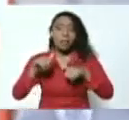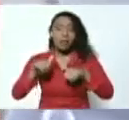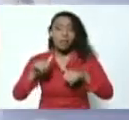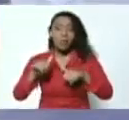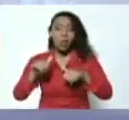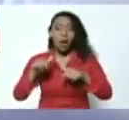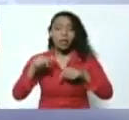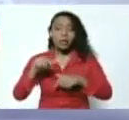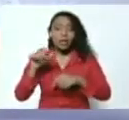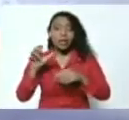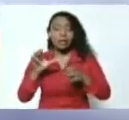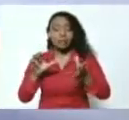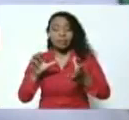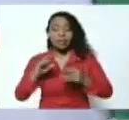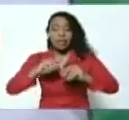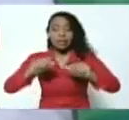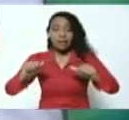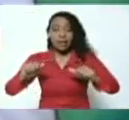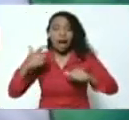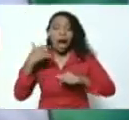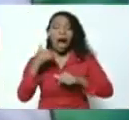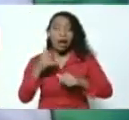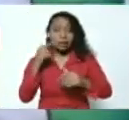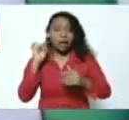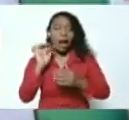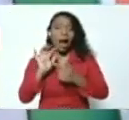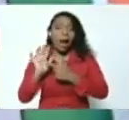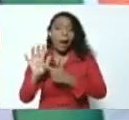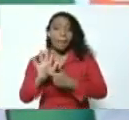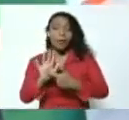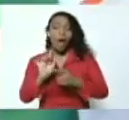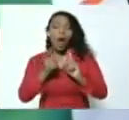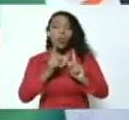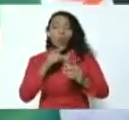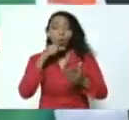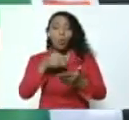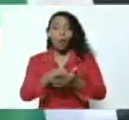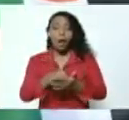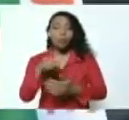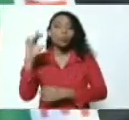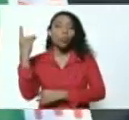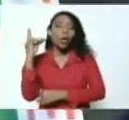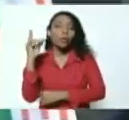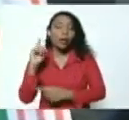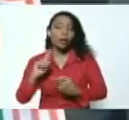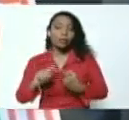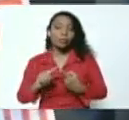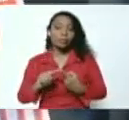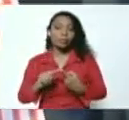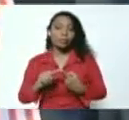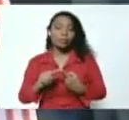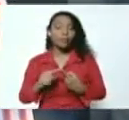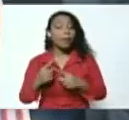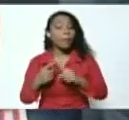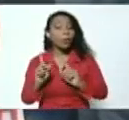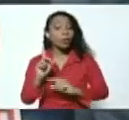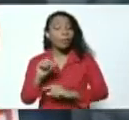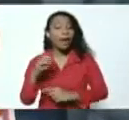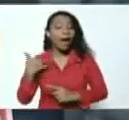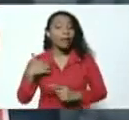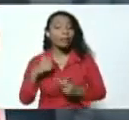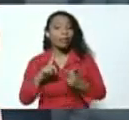continente tenemos ejemplos. Para mencionar algunos rápidamente, Bolivia, pero también